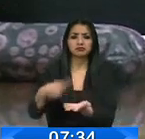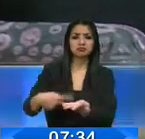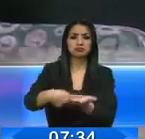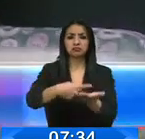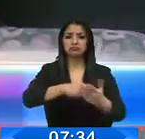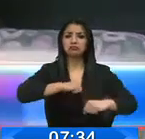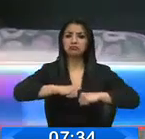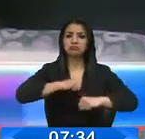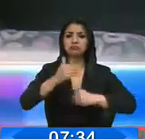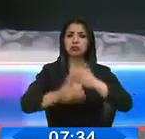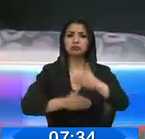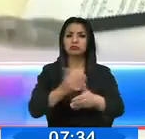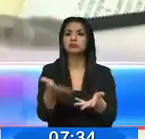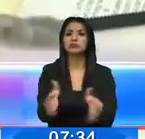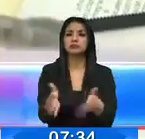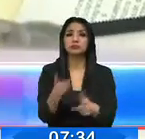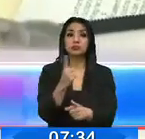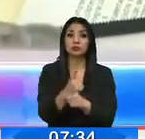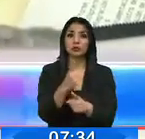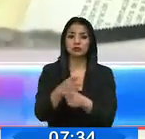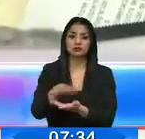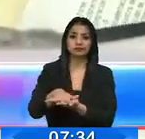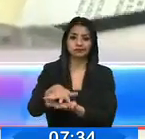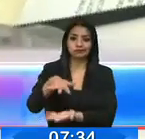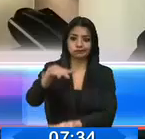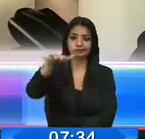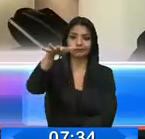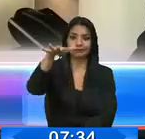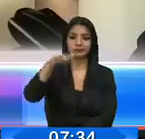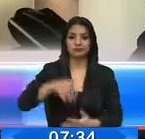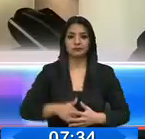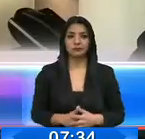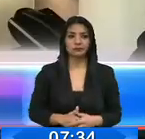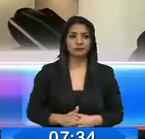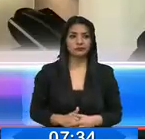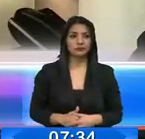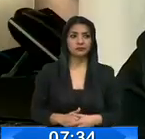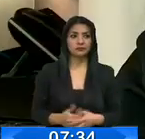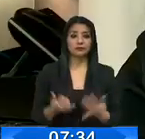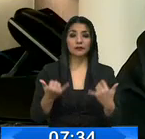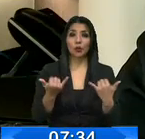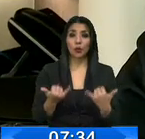a los procesos, lo que ocasionó la acumulación de causas. En este momento tenemos